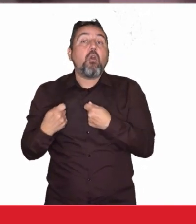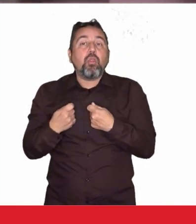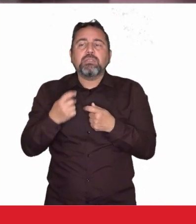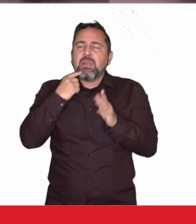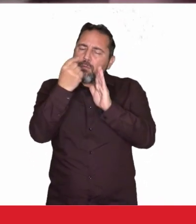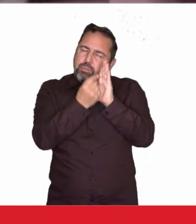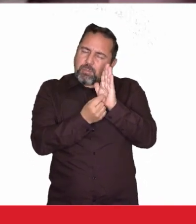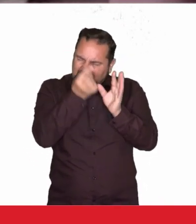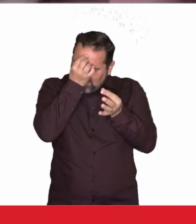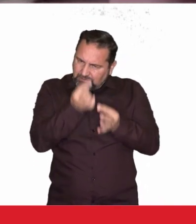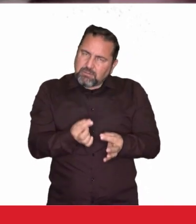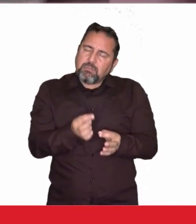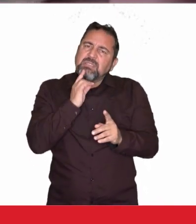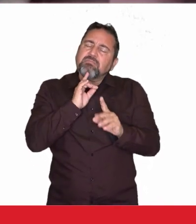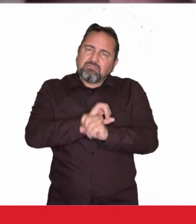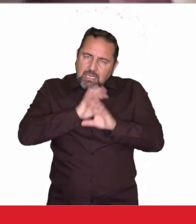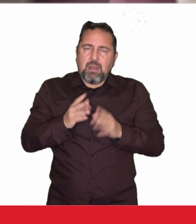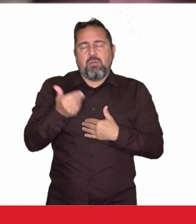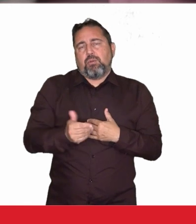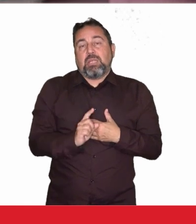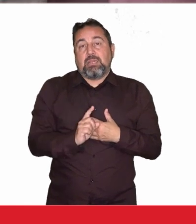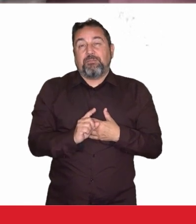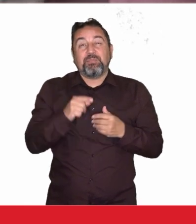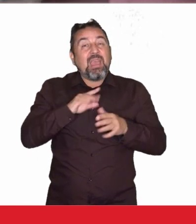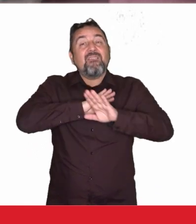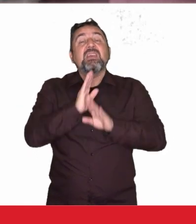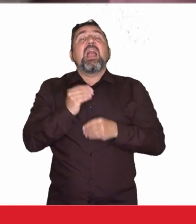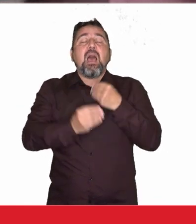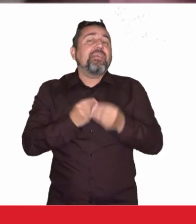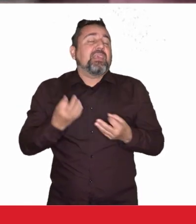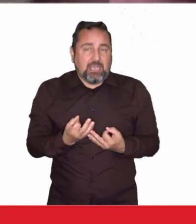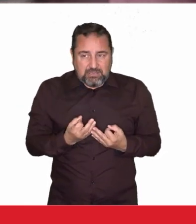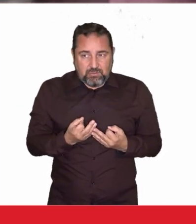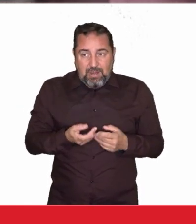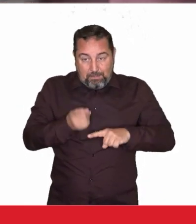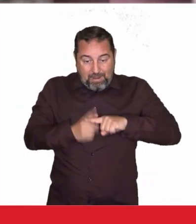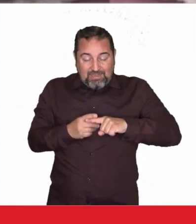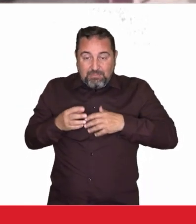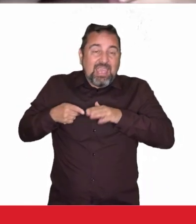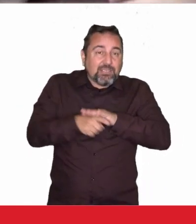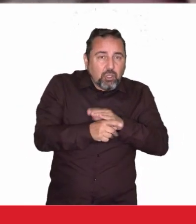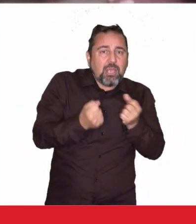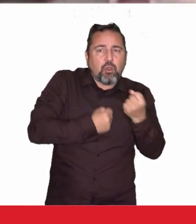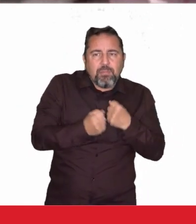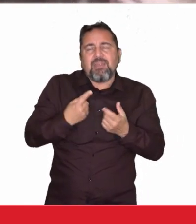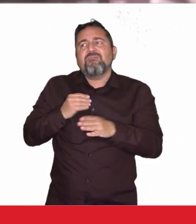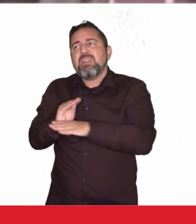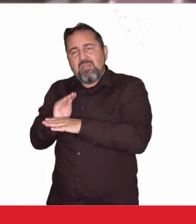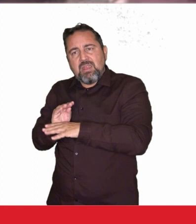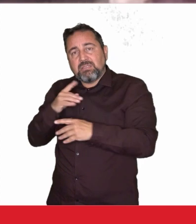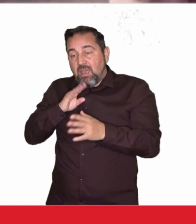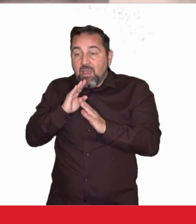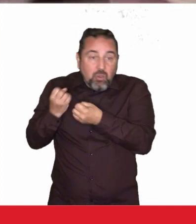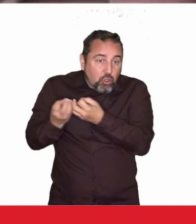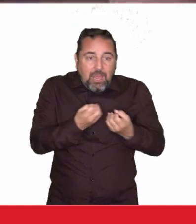fase del negocio, tiene aspectos específicos más críticos o determinantes. Esto es lo que hace que toda esta parte de la gestión económica